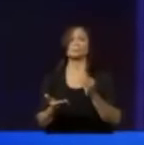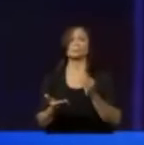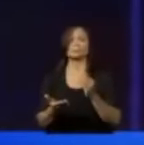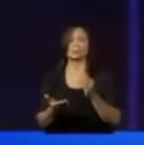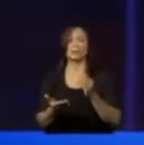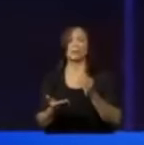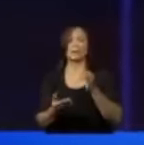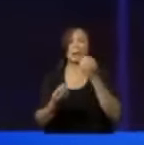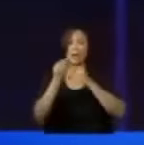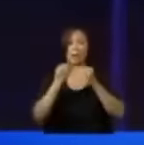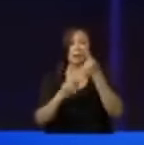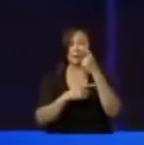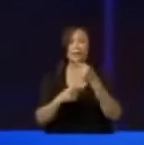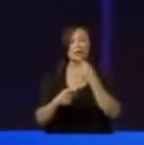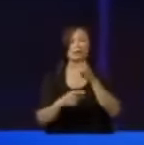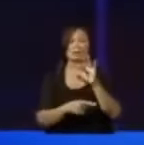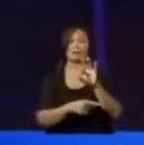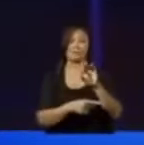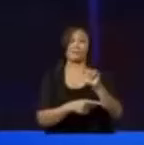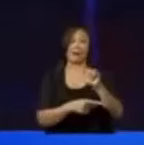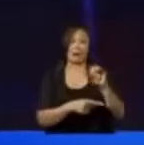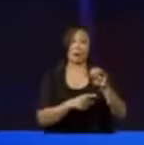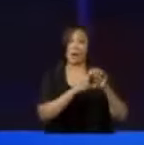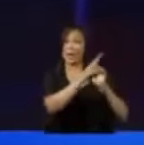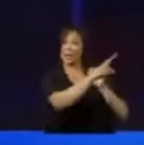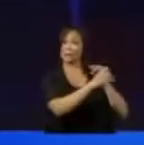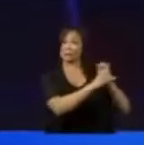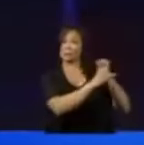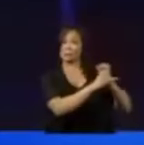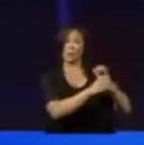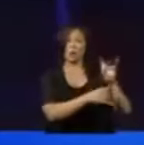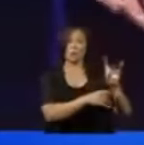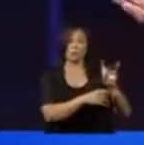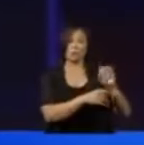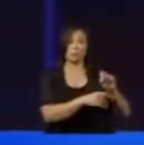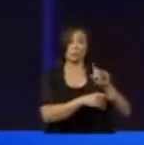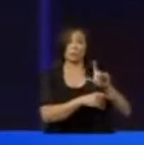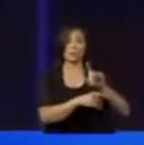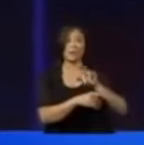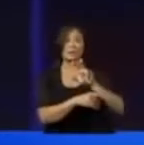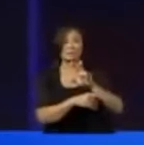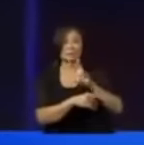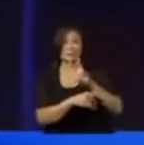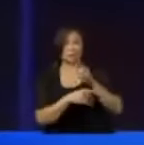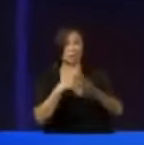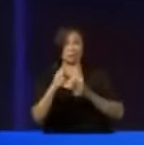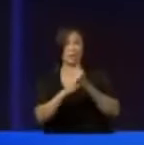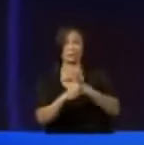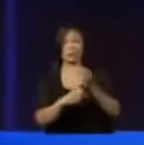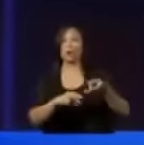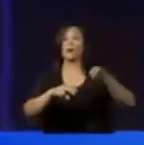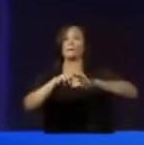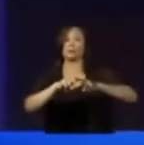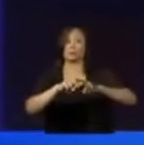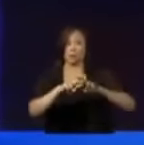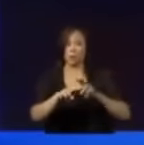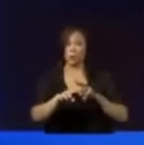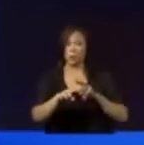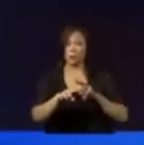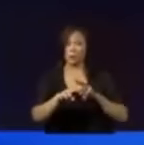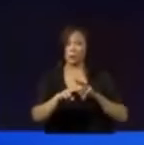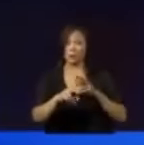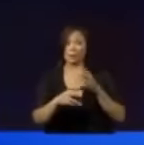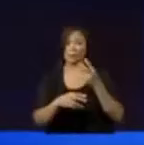la subalimentación, según lo dice la FAO, no lo decimos nosotros, de 8.3 a 6.3 en apenas 2 años, y va a seguir